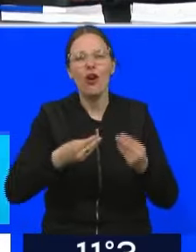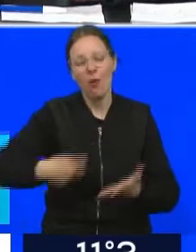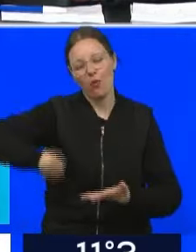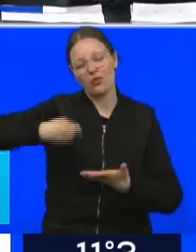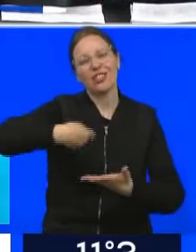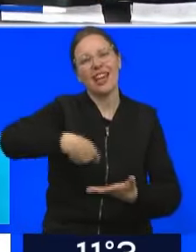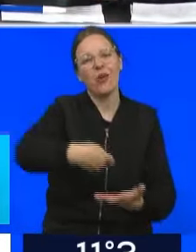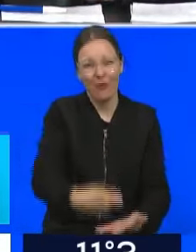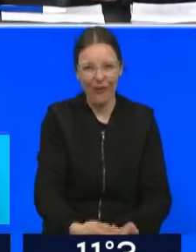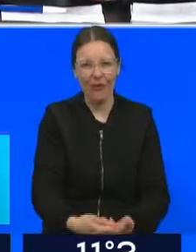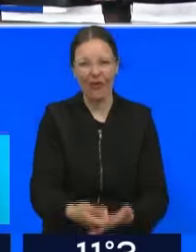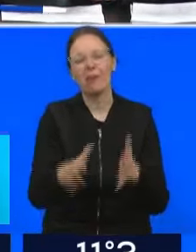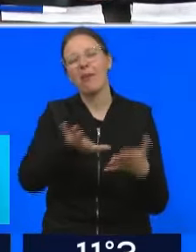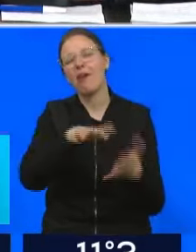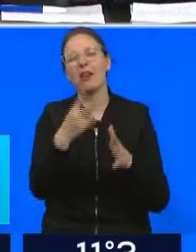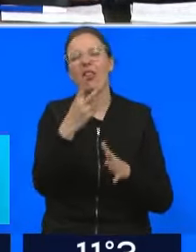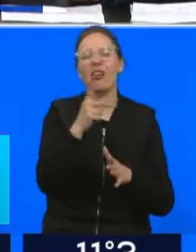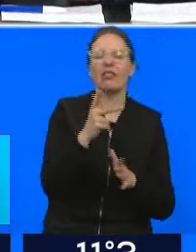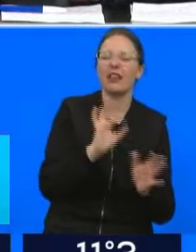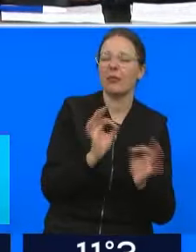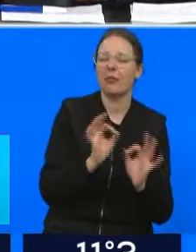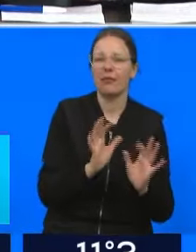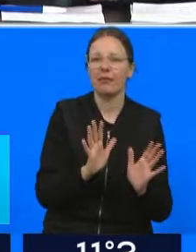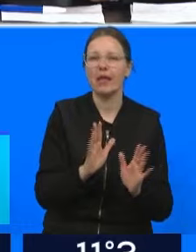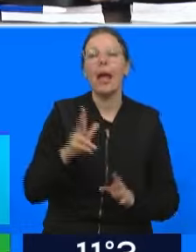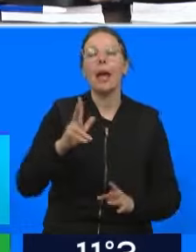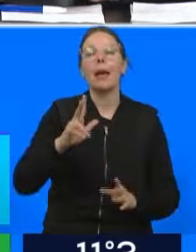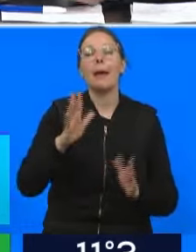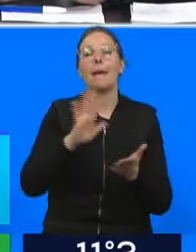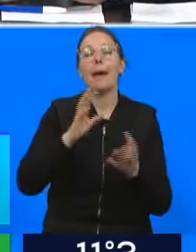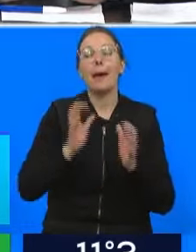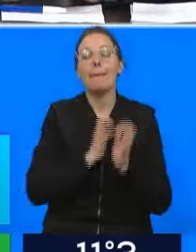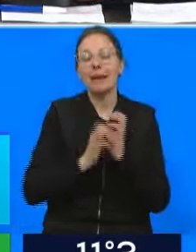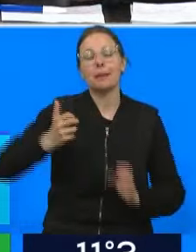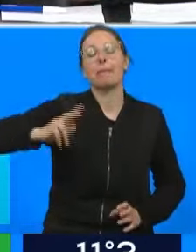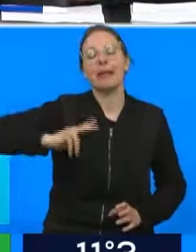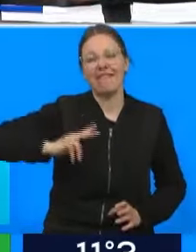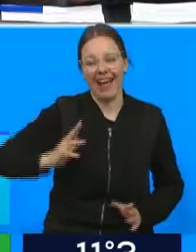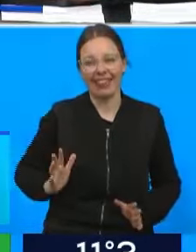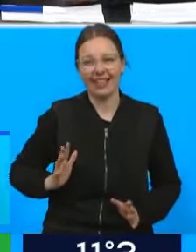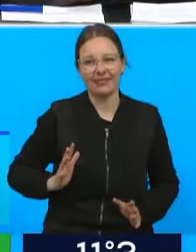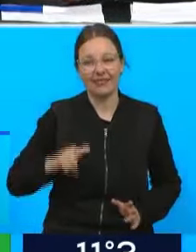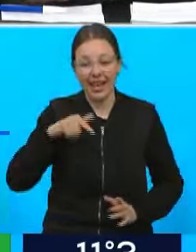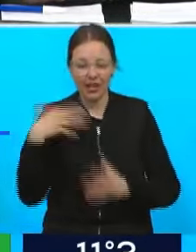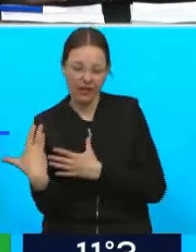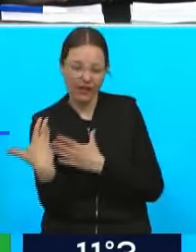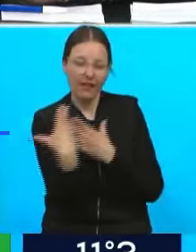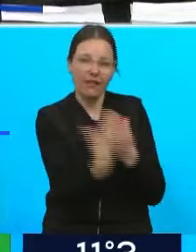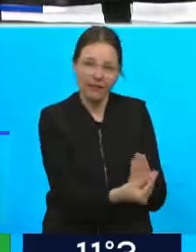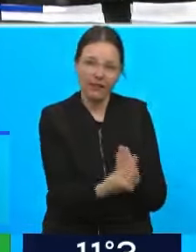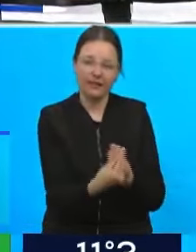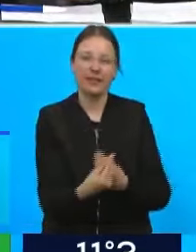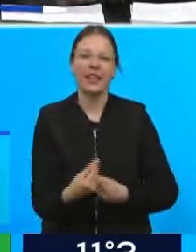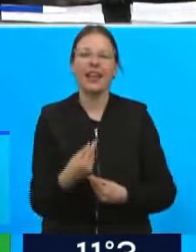la provincia, son dos o tres, no son muchos más, privadas, le otorguen algún tipo de beneficio real al finalizar